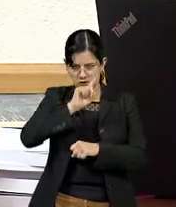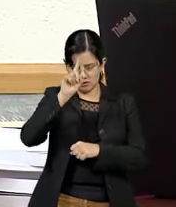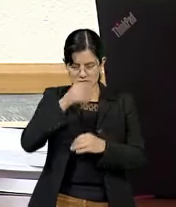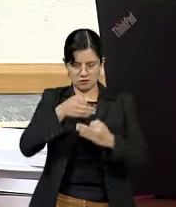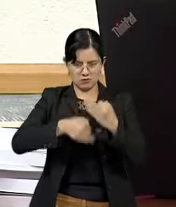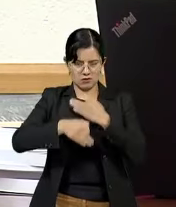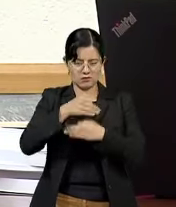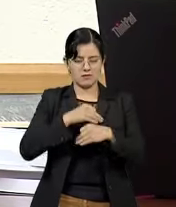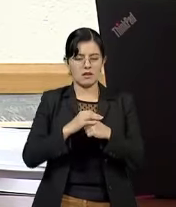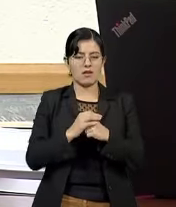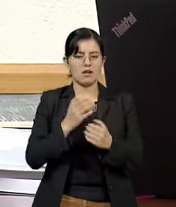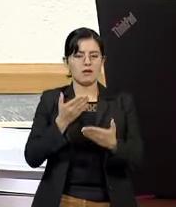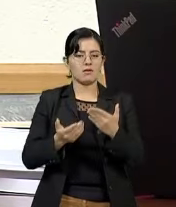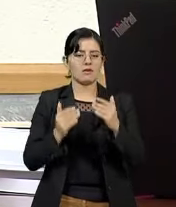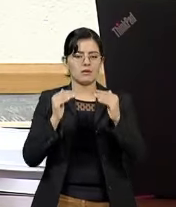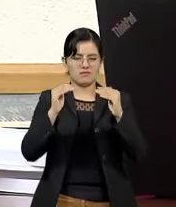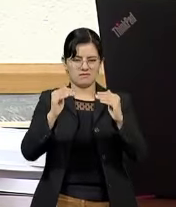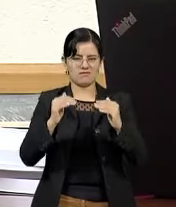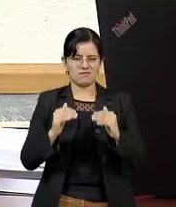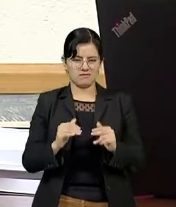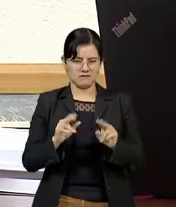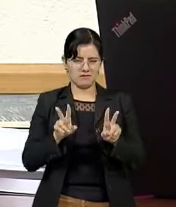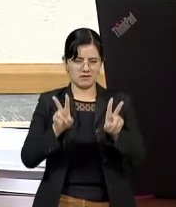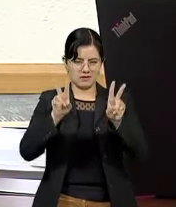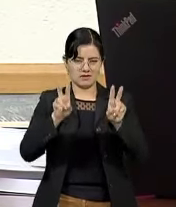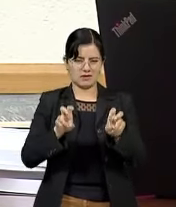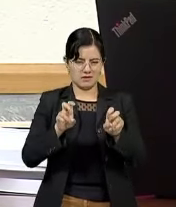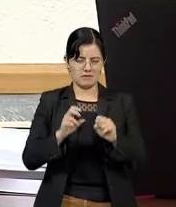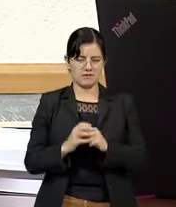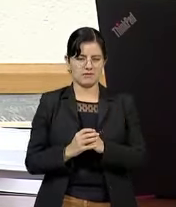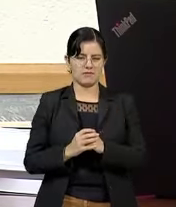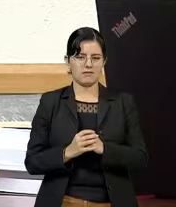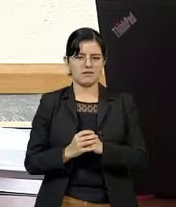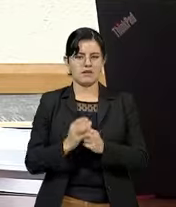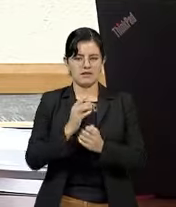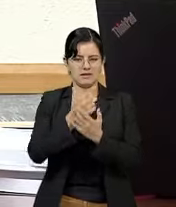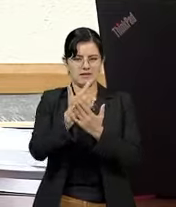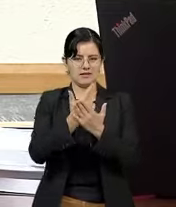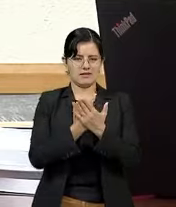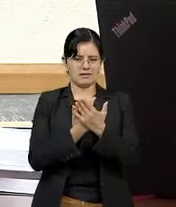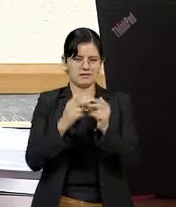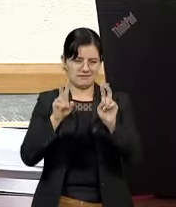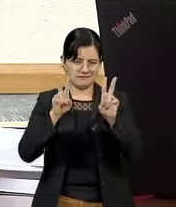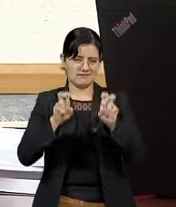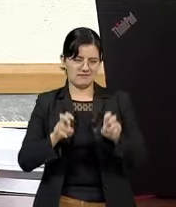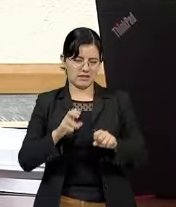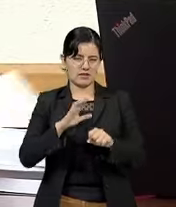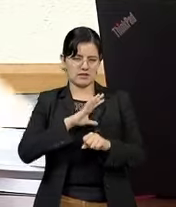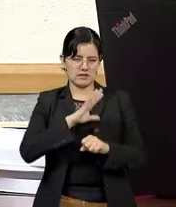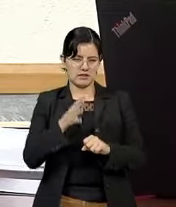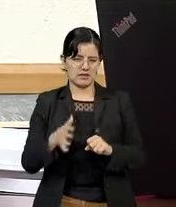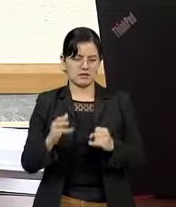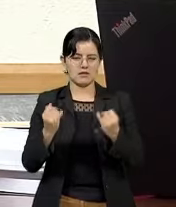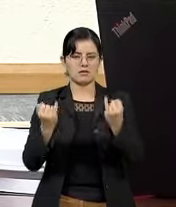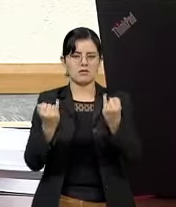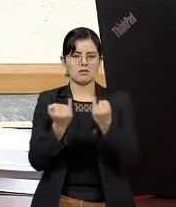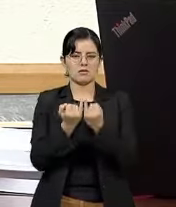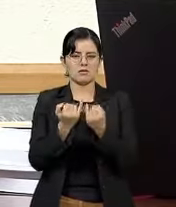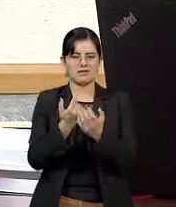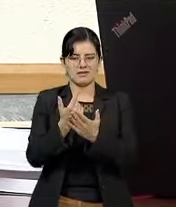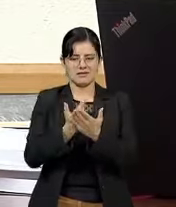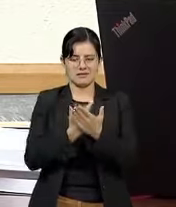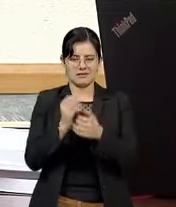y pasamos así al siguiente asunto de los enlistados en asuntos generales y también listados por